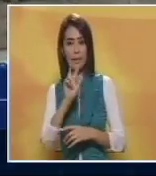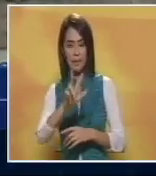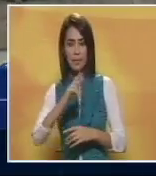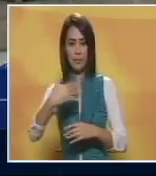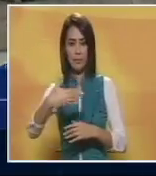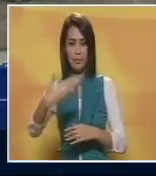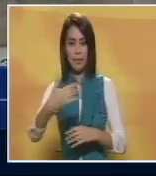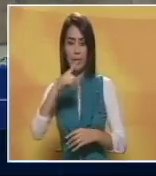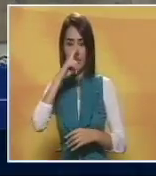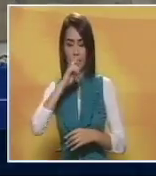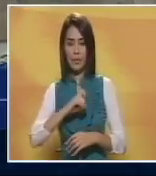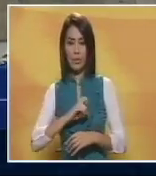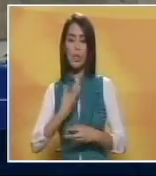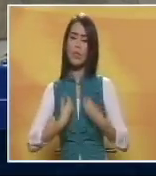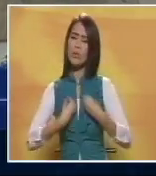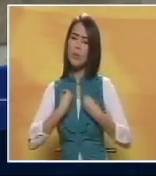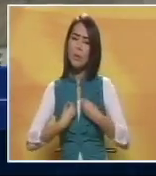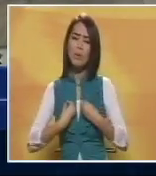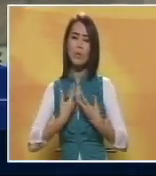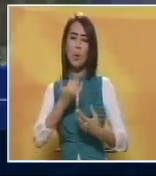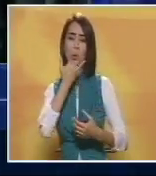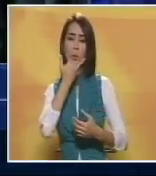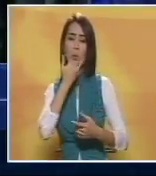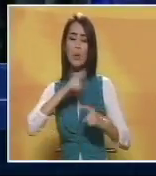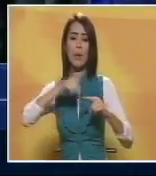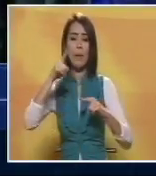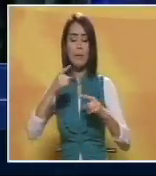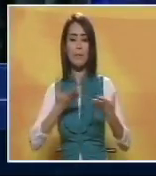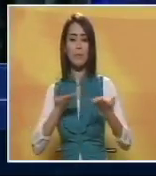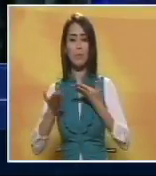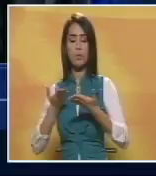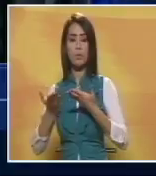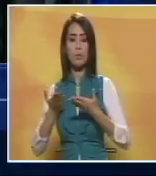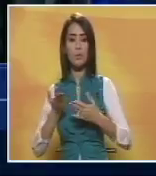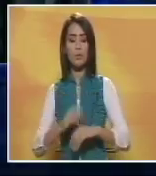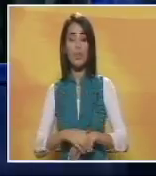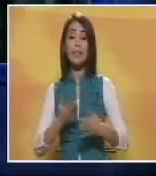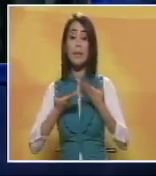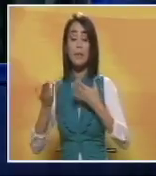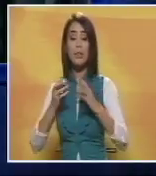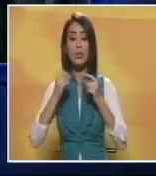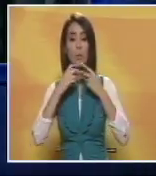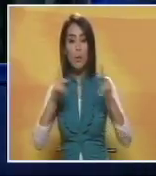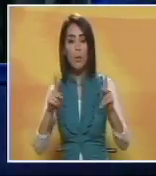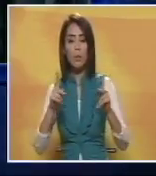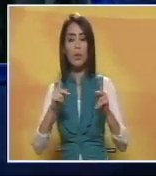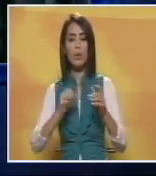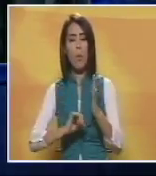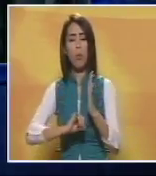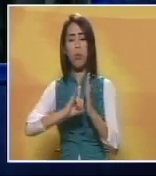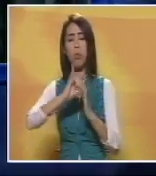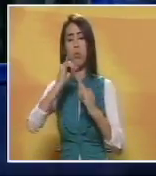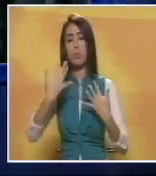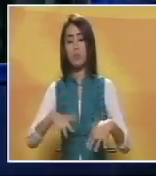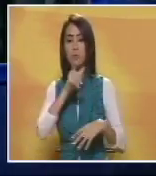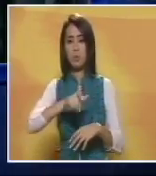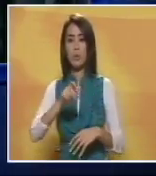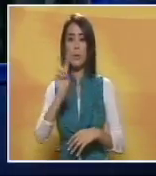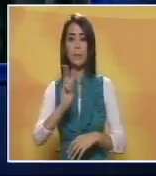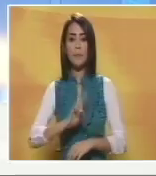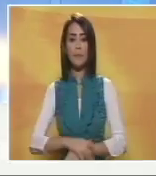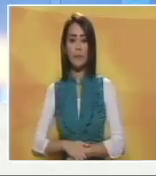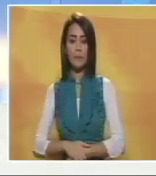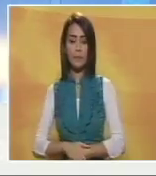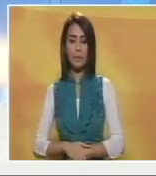ratificaron su preocupación en las fallas del servicio público y la hiperinflación que dificulta la calidad de vida de los